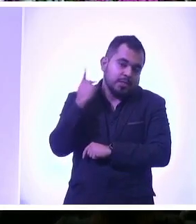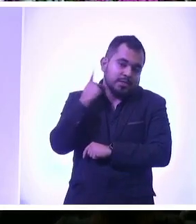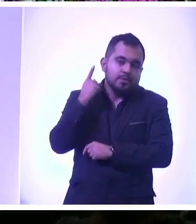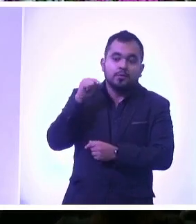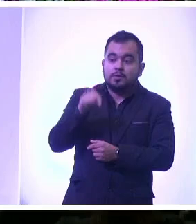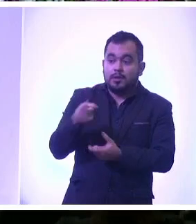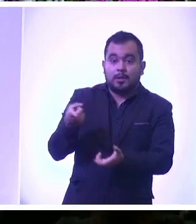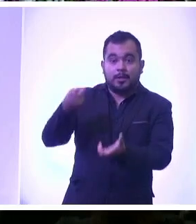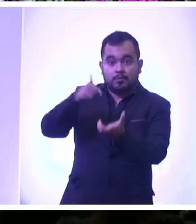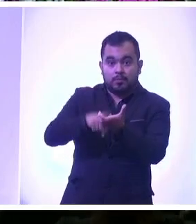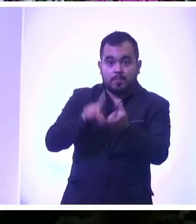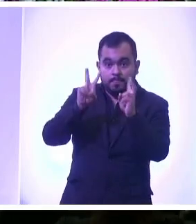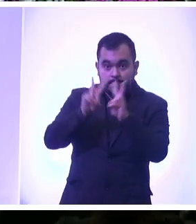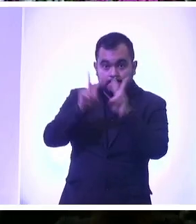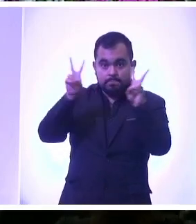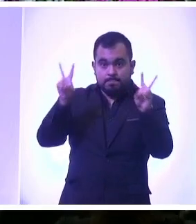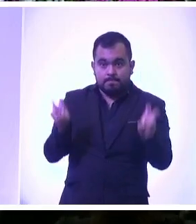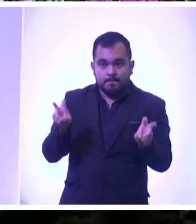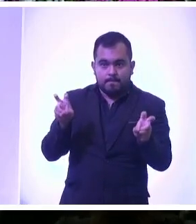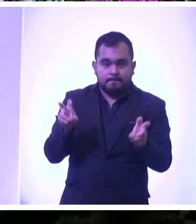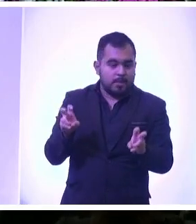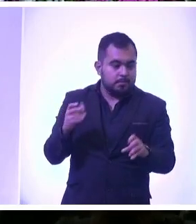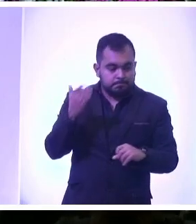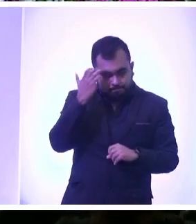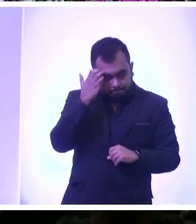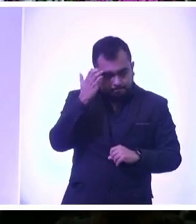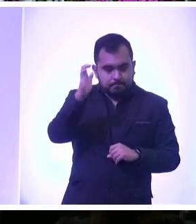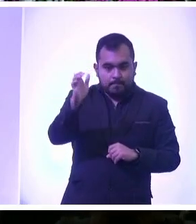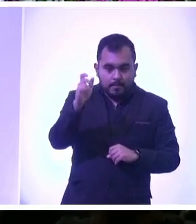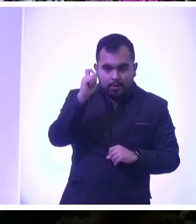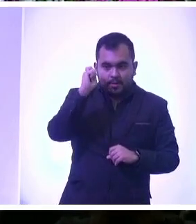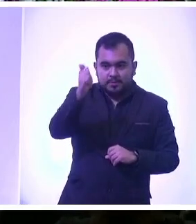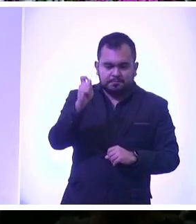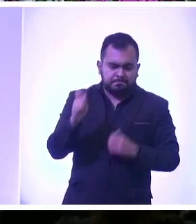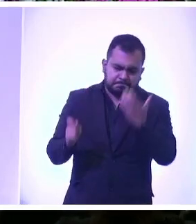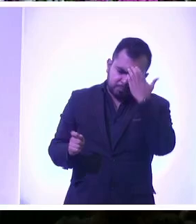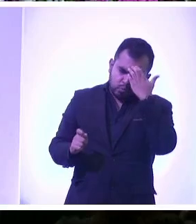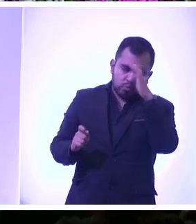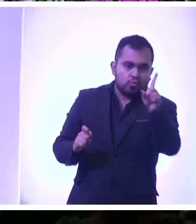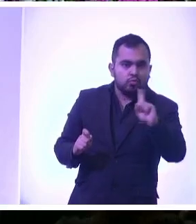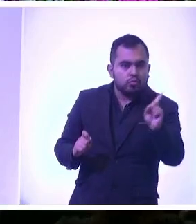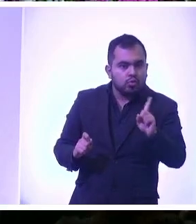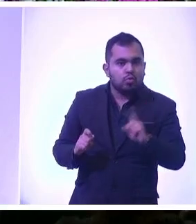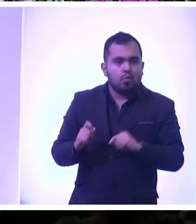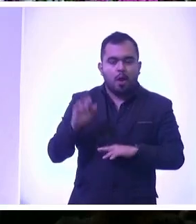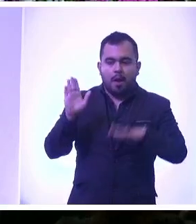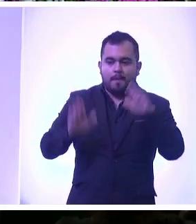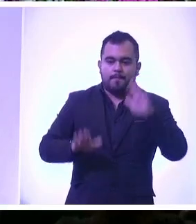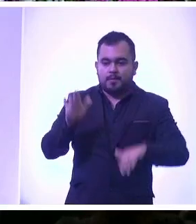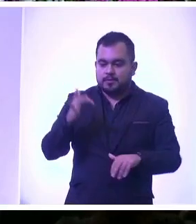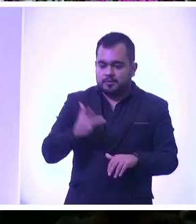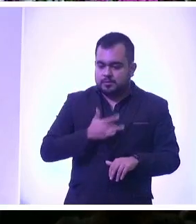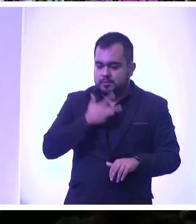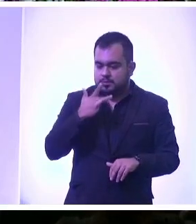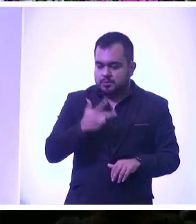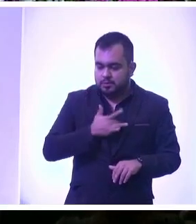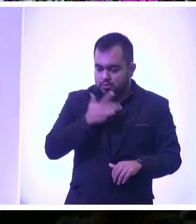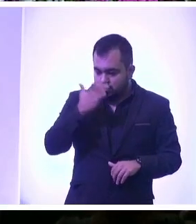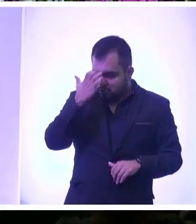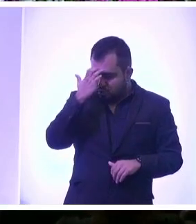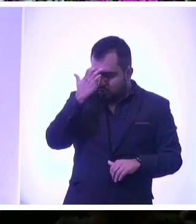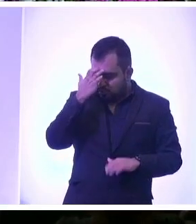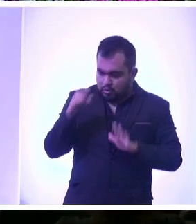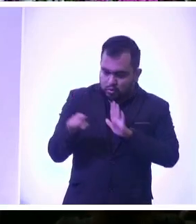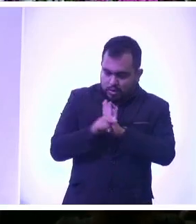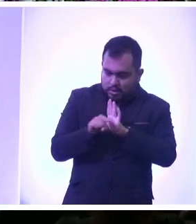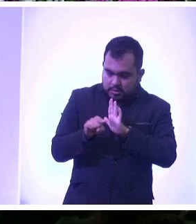lado desconocer no quiere decir desconocer de ya no te conozco sino de repente quitarnos esa parte de conocimiento negativo que